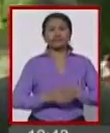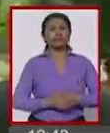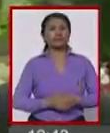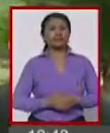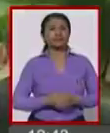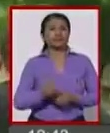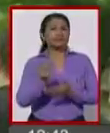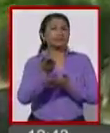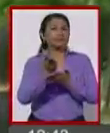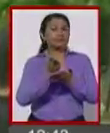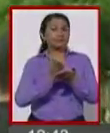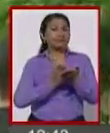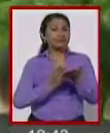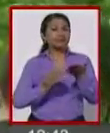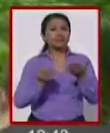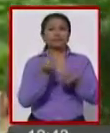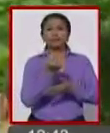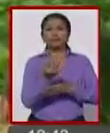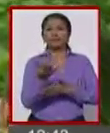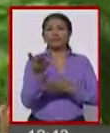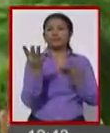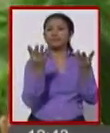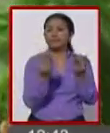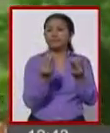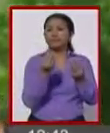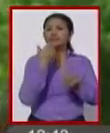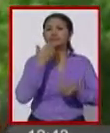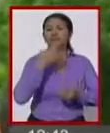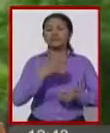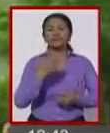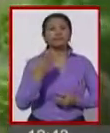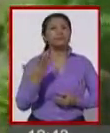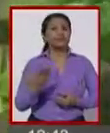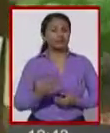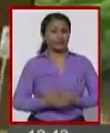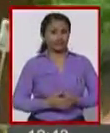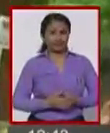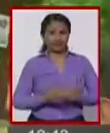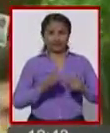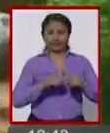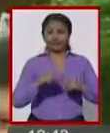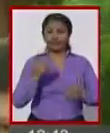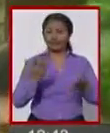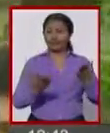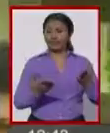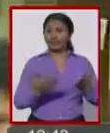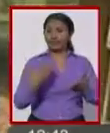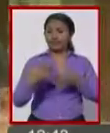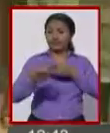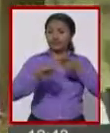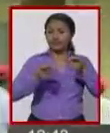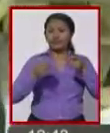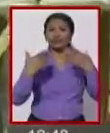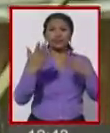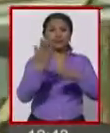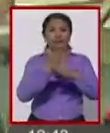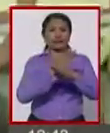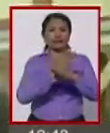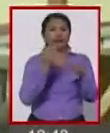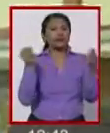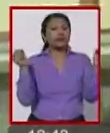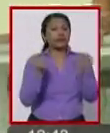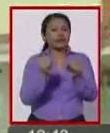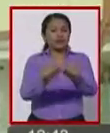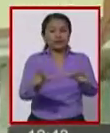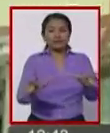ya hay prácticamente ya escasos focos de calor. Había dos hasta hace rato, seguramente ya han controlado. Se está procediendo a